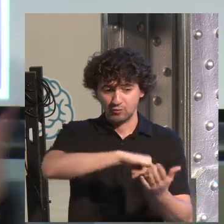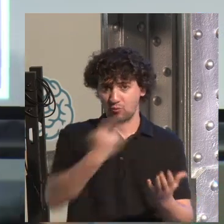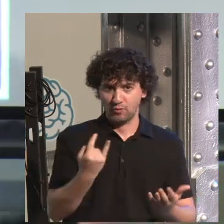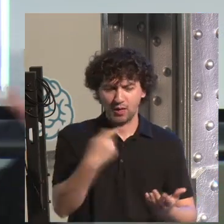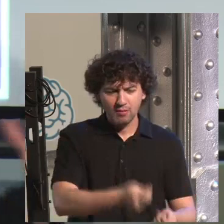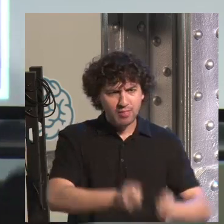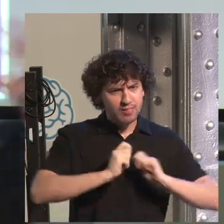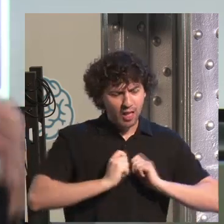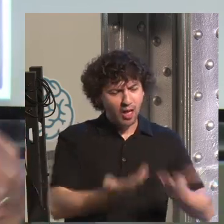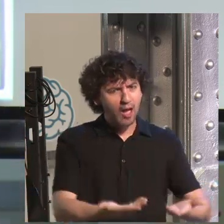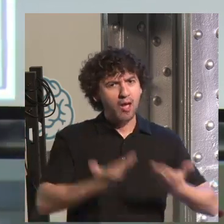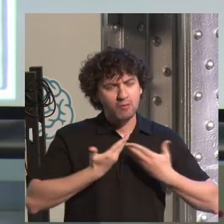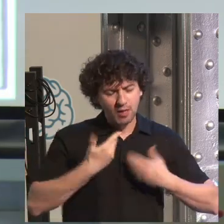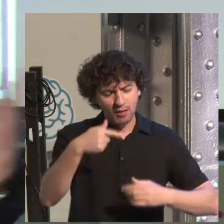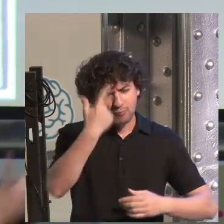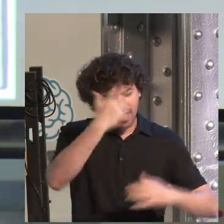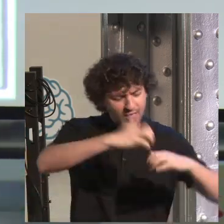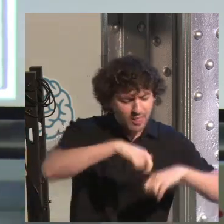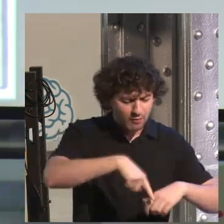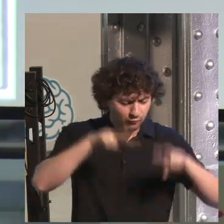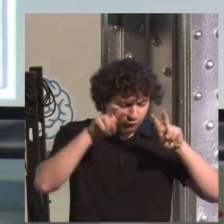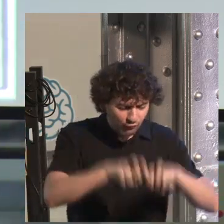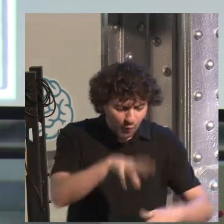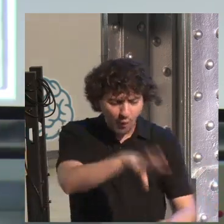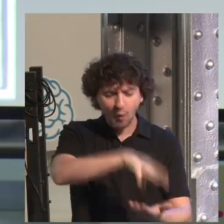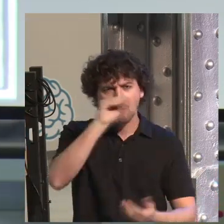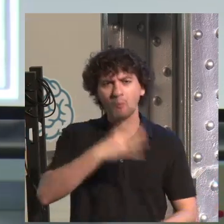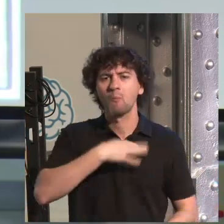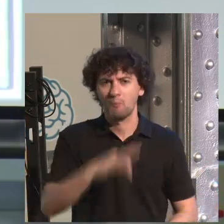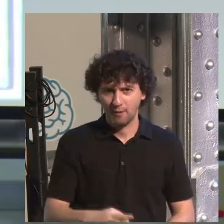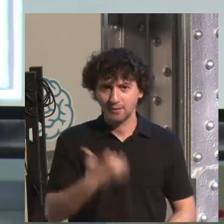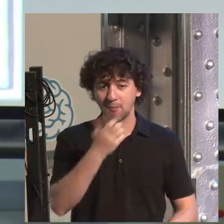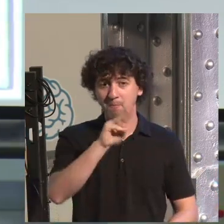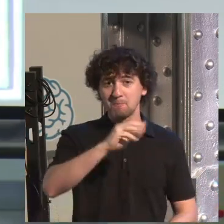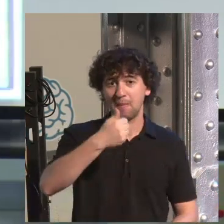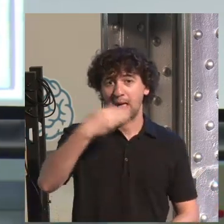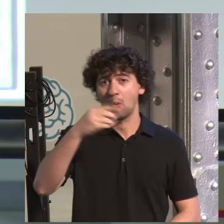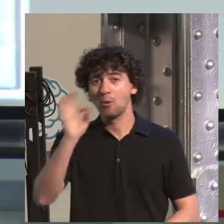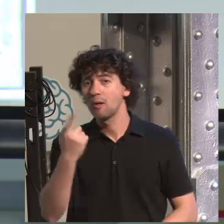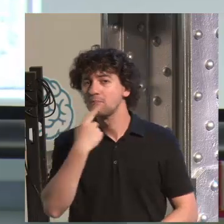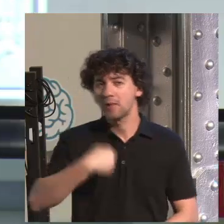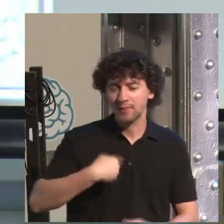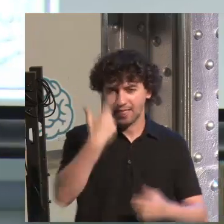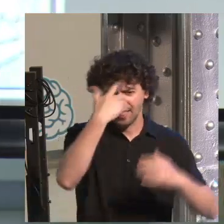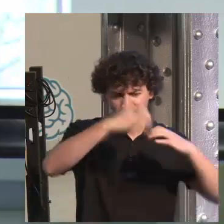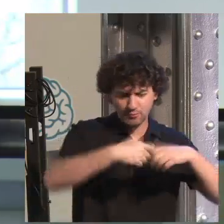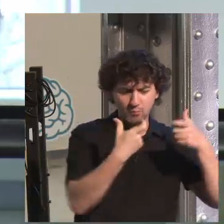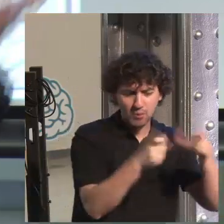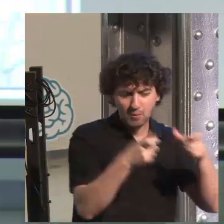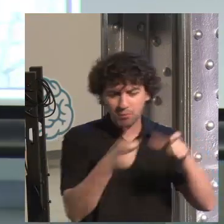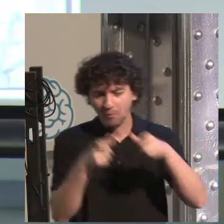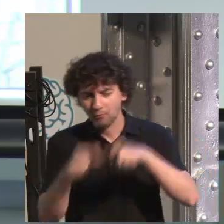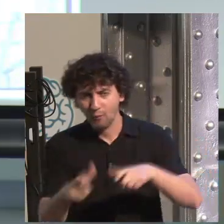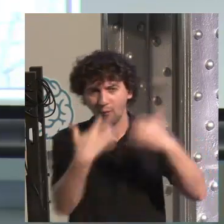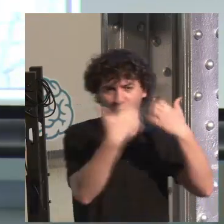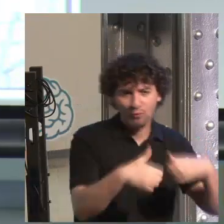que realmente hemos podido entender cómo funciona nuestro cerebro. Y cuando Pablo ha dicho que el cerebro son diferentes partes dedicadas a diferentes